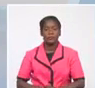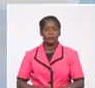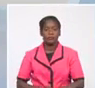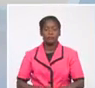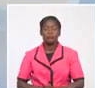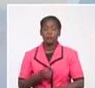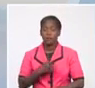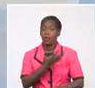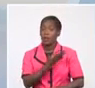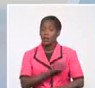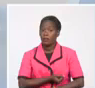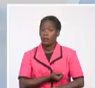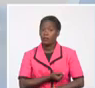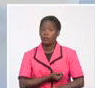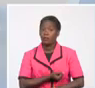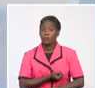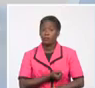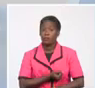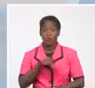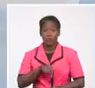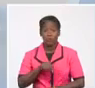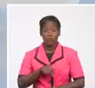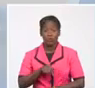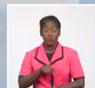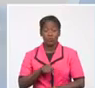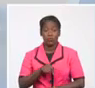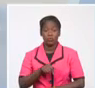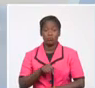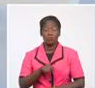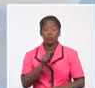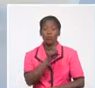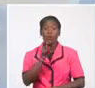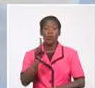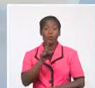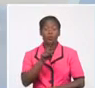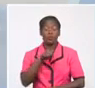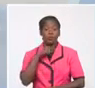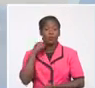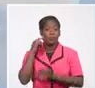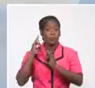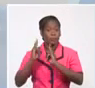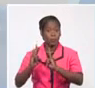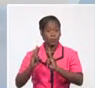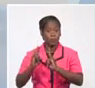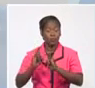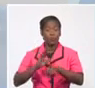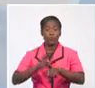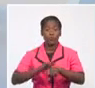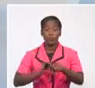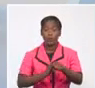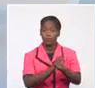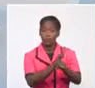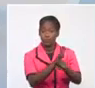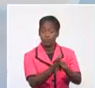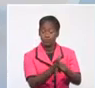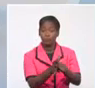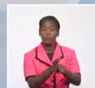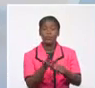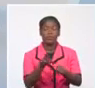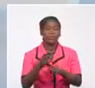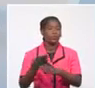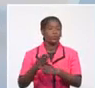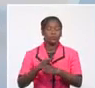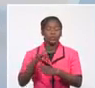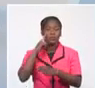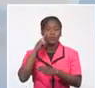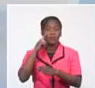Lamentamos en el día de hoy el fallecimiento de 11 personas con COVID-19. Esto hace que la cifra